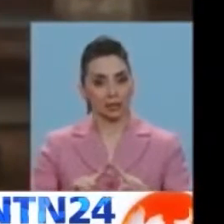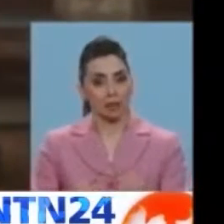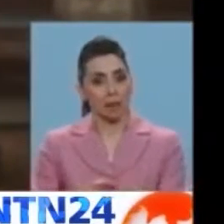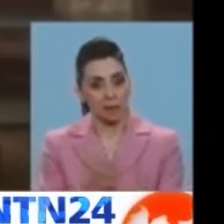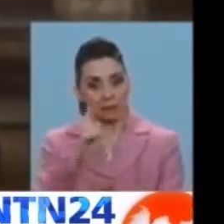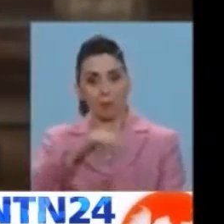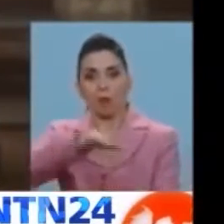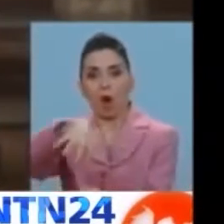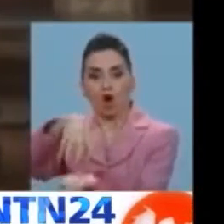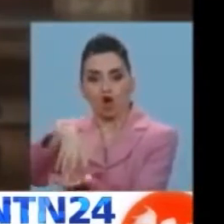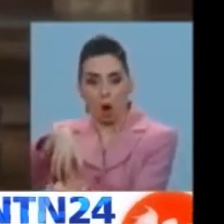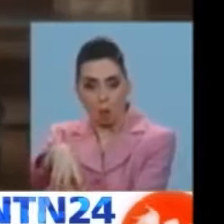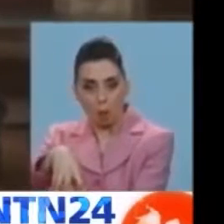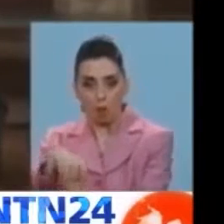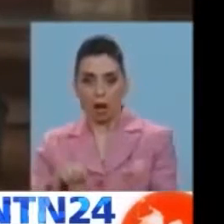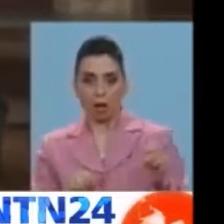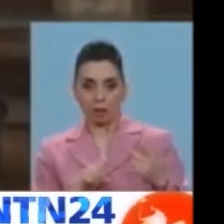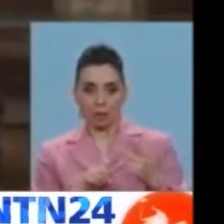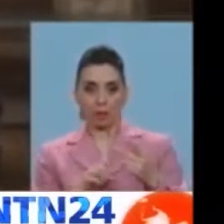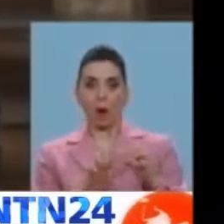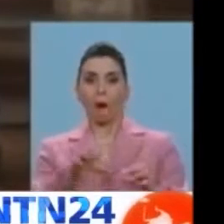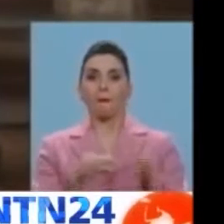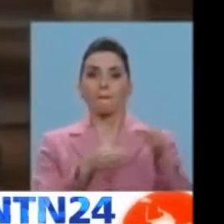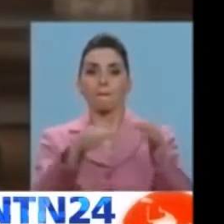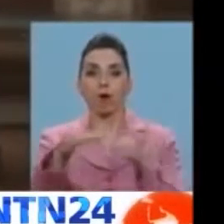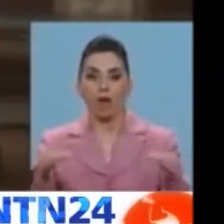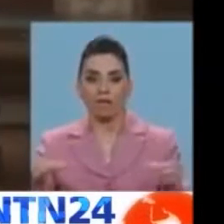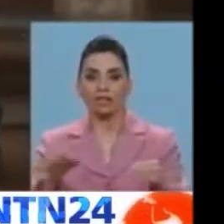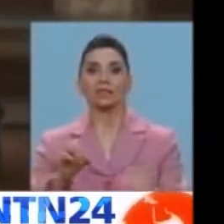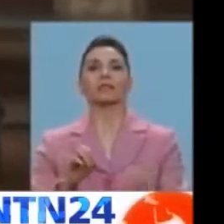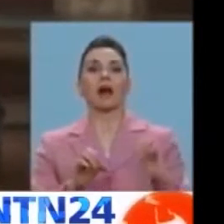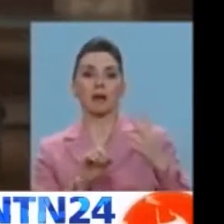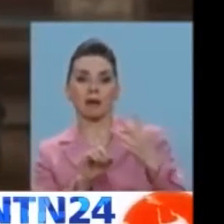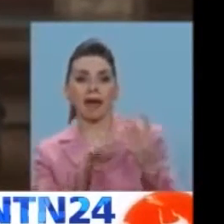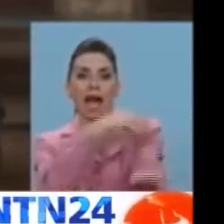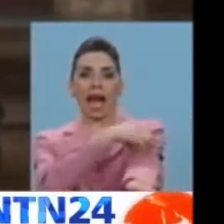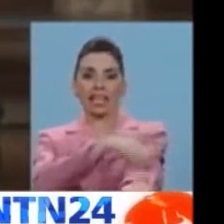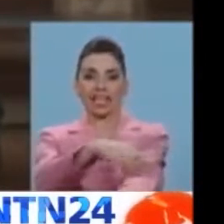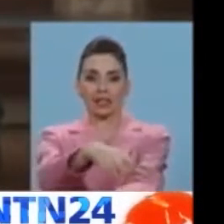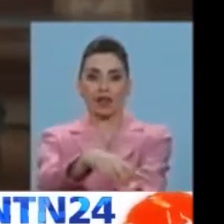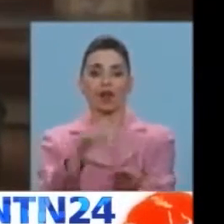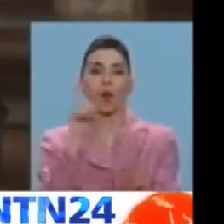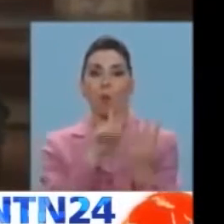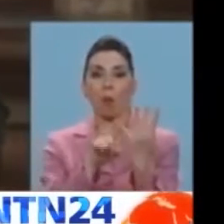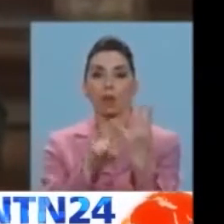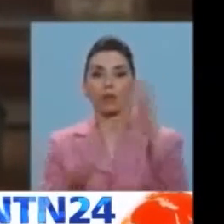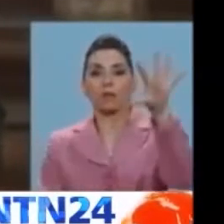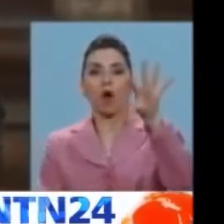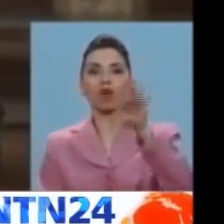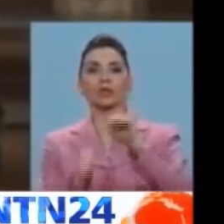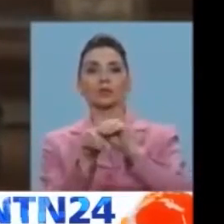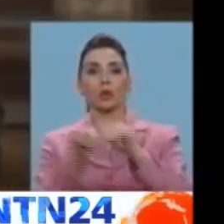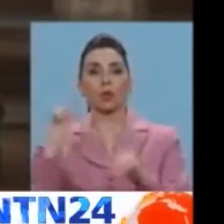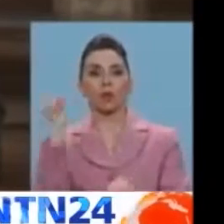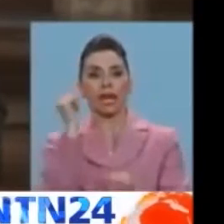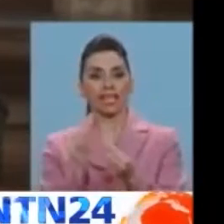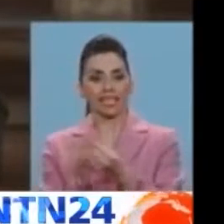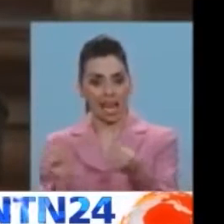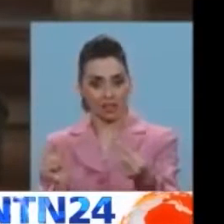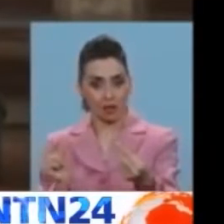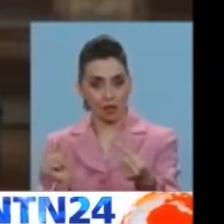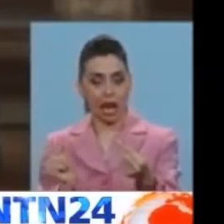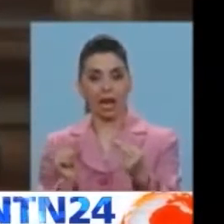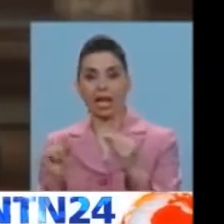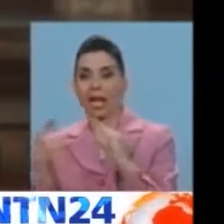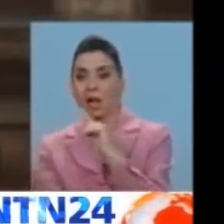Partiremos por las comunas, seguiremos por las provincias y regiones para terminar con una síntesis a nivel nacional. El